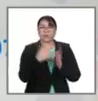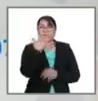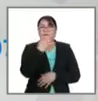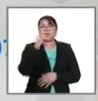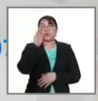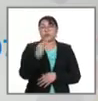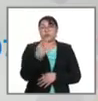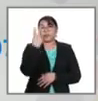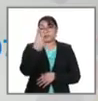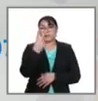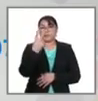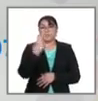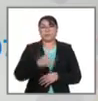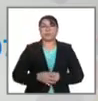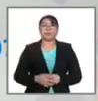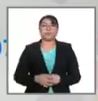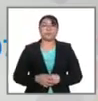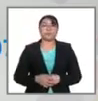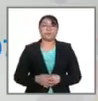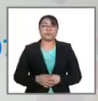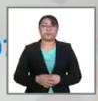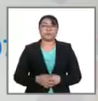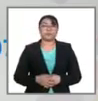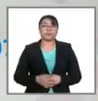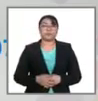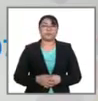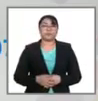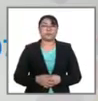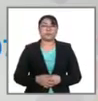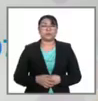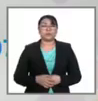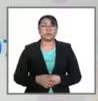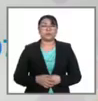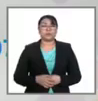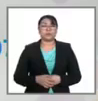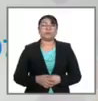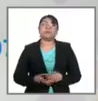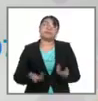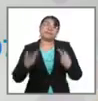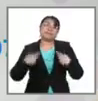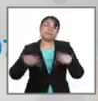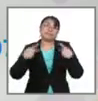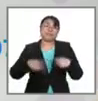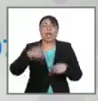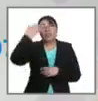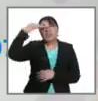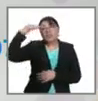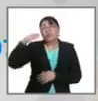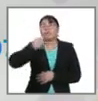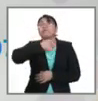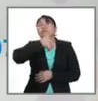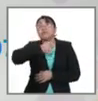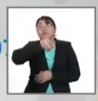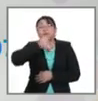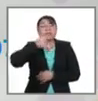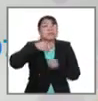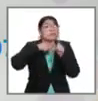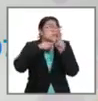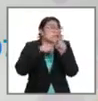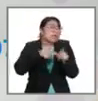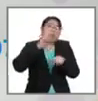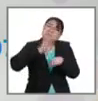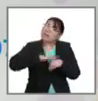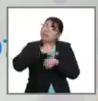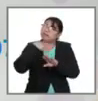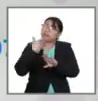592 y ccoo lo que yo les mencionaba serrato nuestros abuelitos nuestros adultos mayores siguen siendo los más afectados